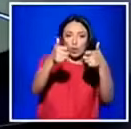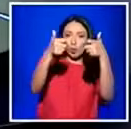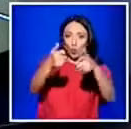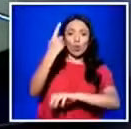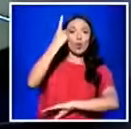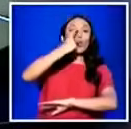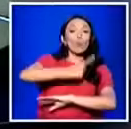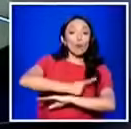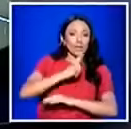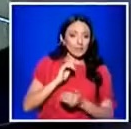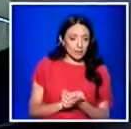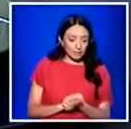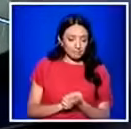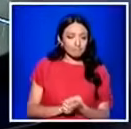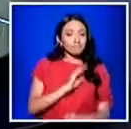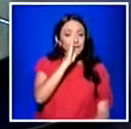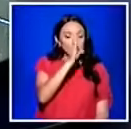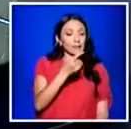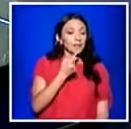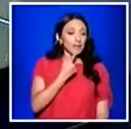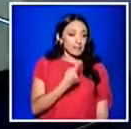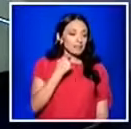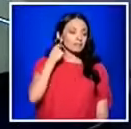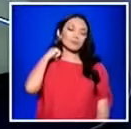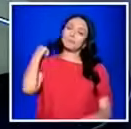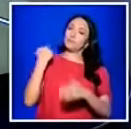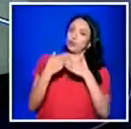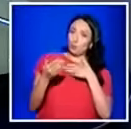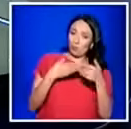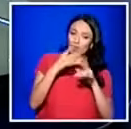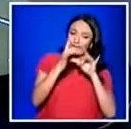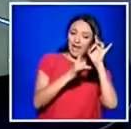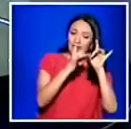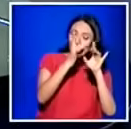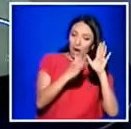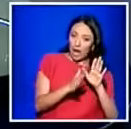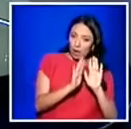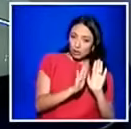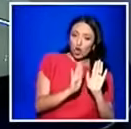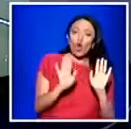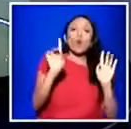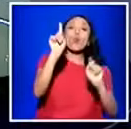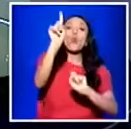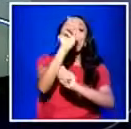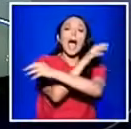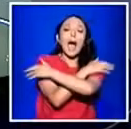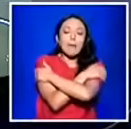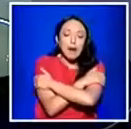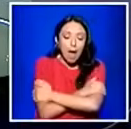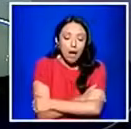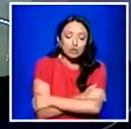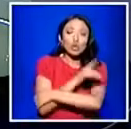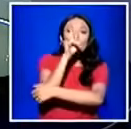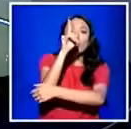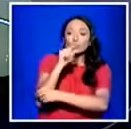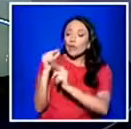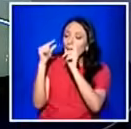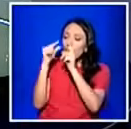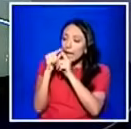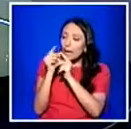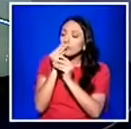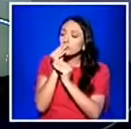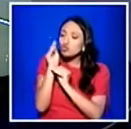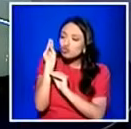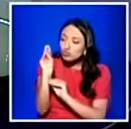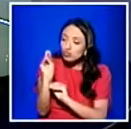día y como siempre lo decimos, compañeras, más allá de los regalos, ese abrazo, esas palabras de aliento, ese apoyo,